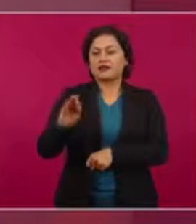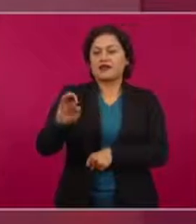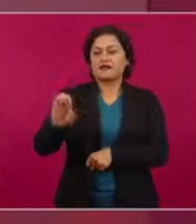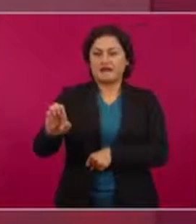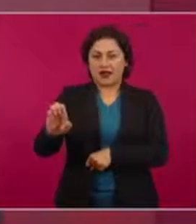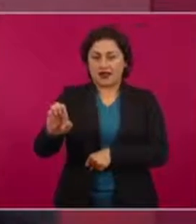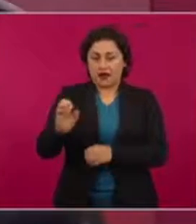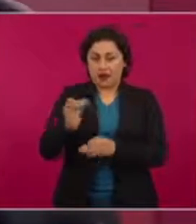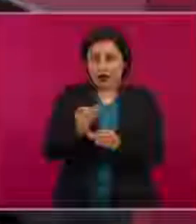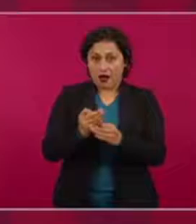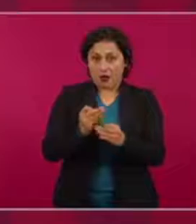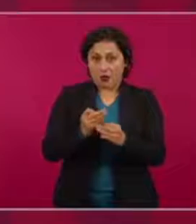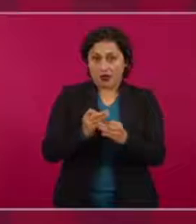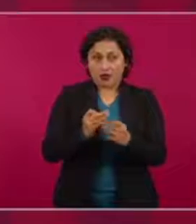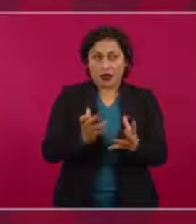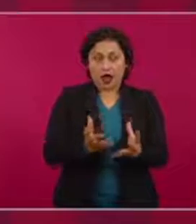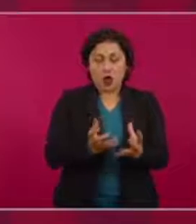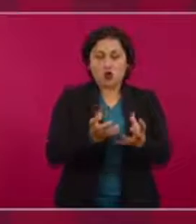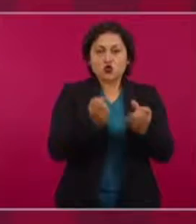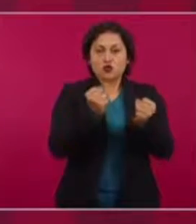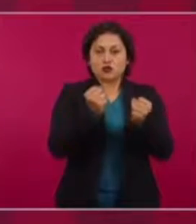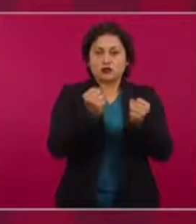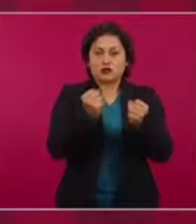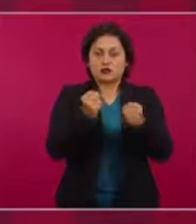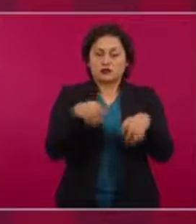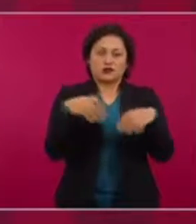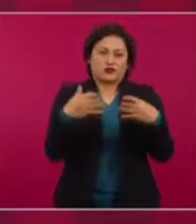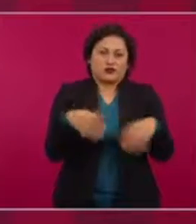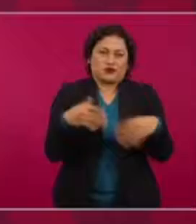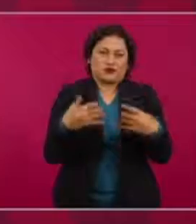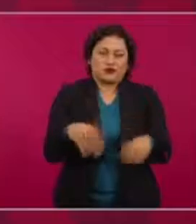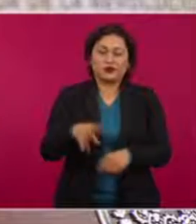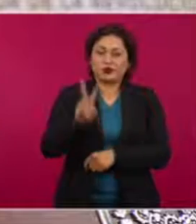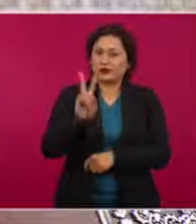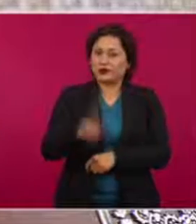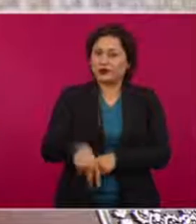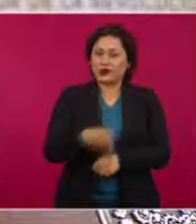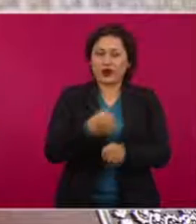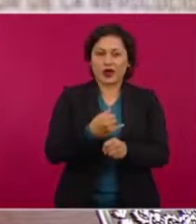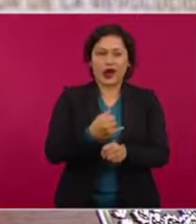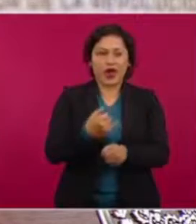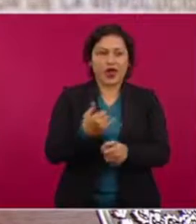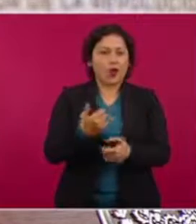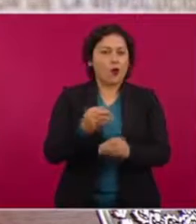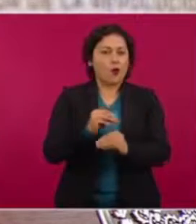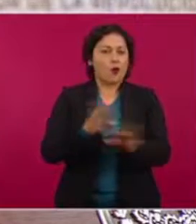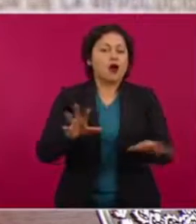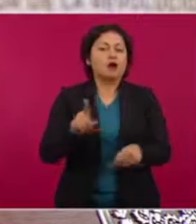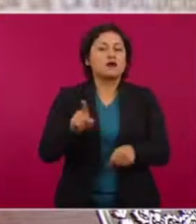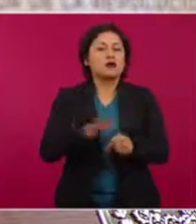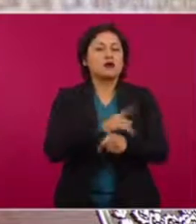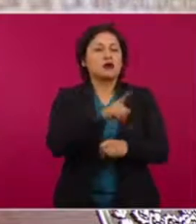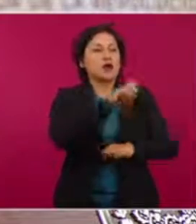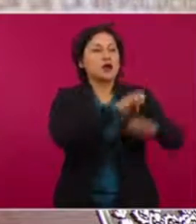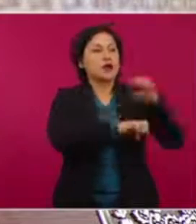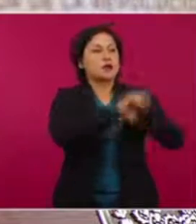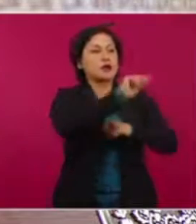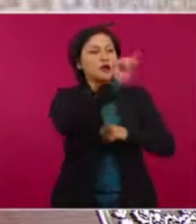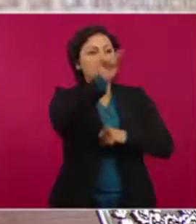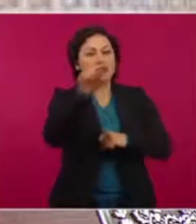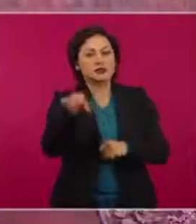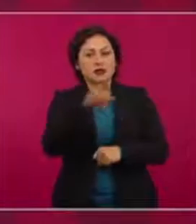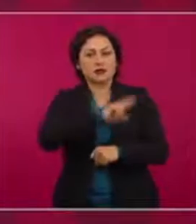recuperado, vamos a decir en términos mercantiles, a estos clientes, porque ya no